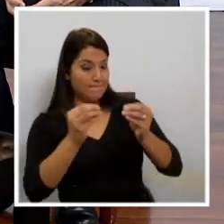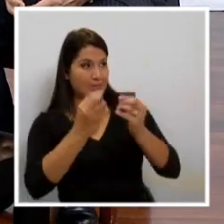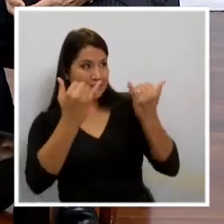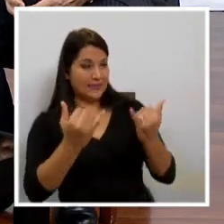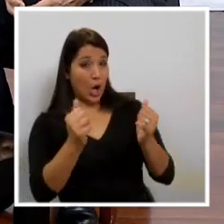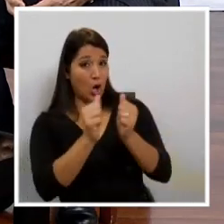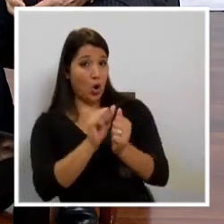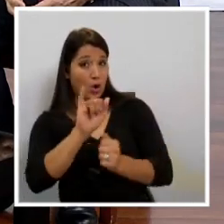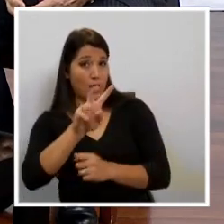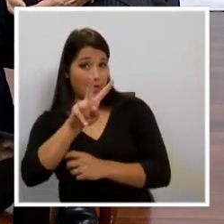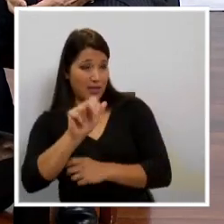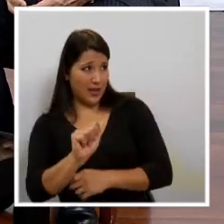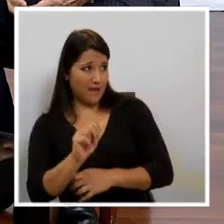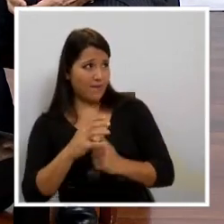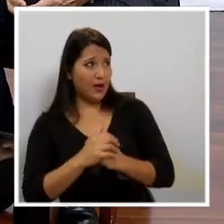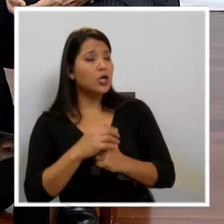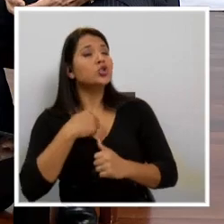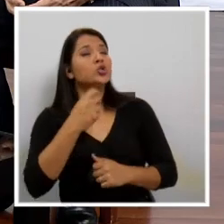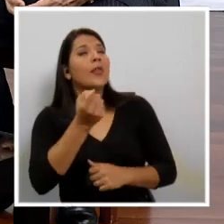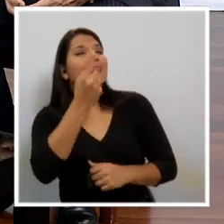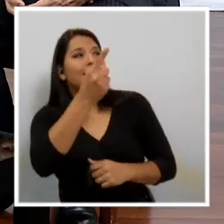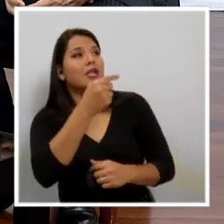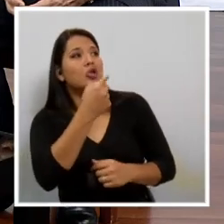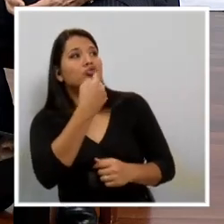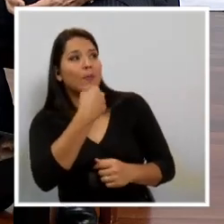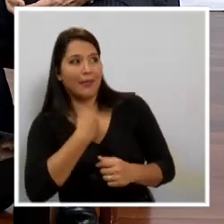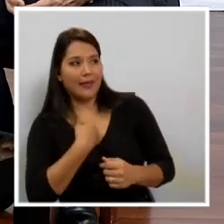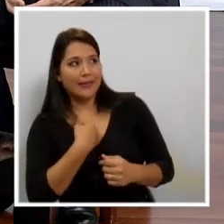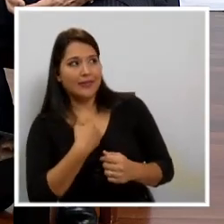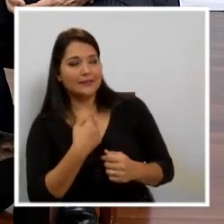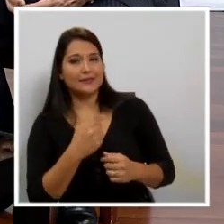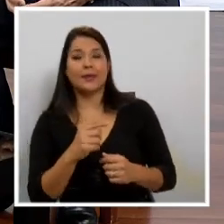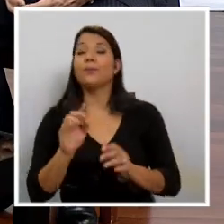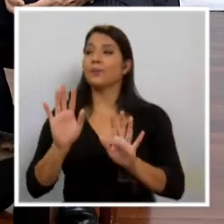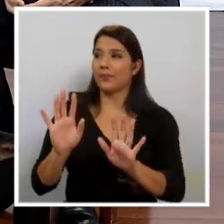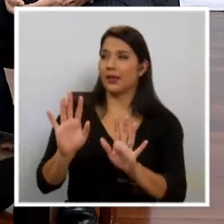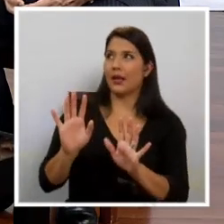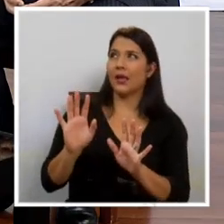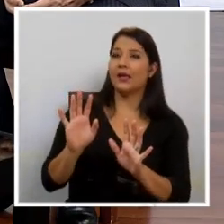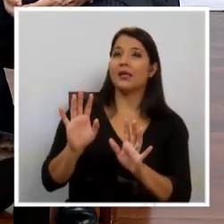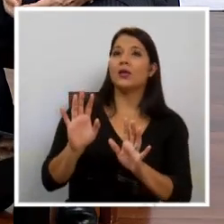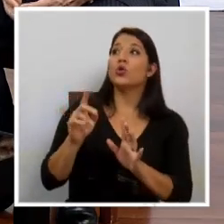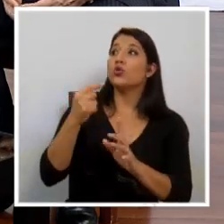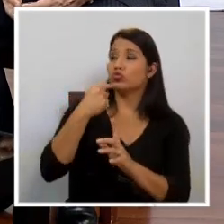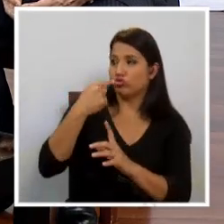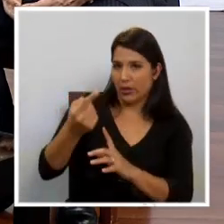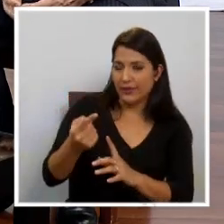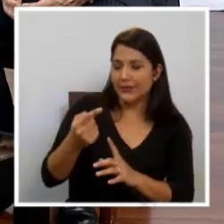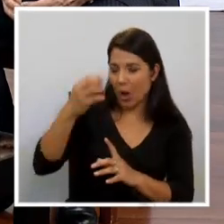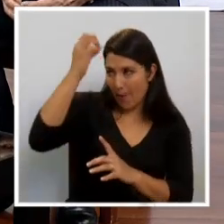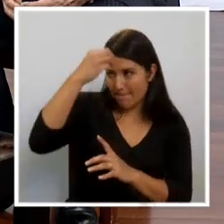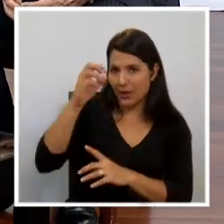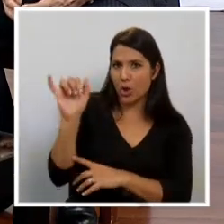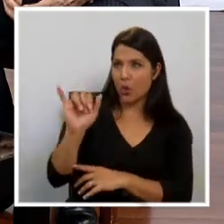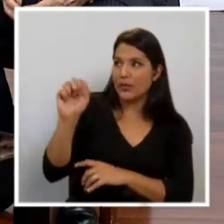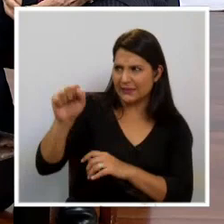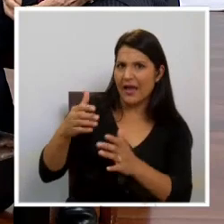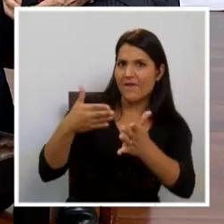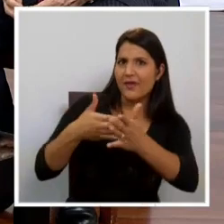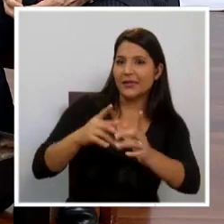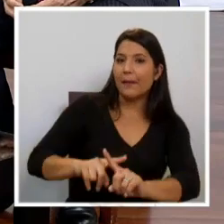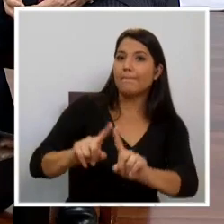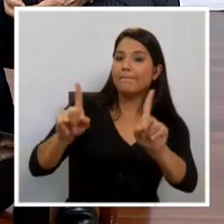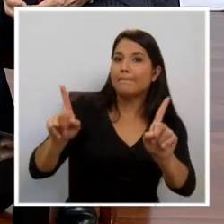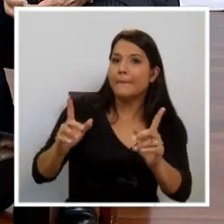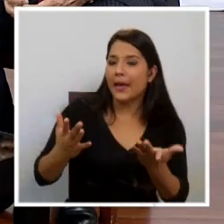o sea, me estás pero haciendo una pregunta, yo entiendo lo que negativamente. O sea, a ver, lo que estás diciendo, y coincido, sí las afecta, pero en